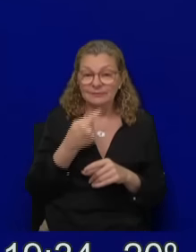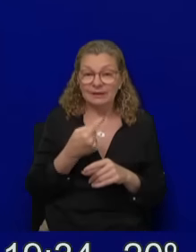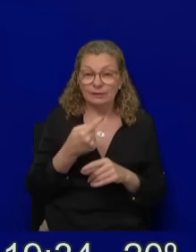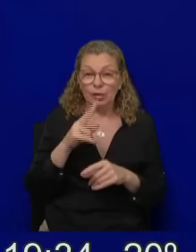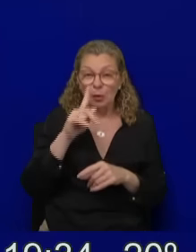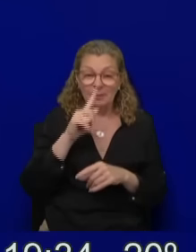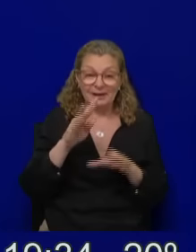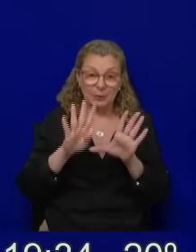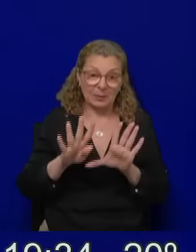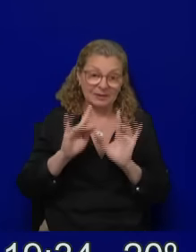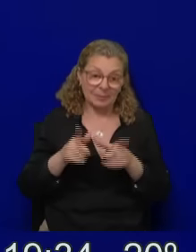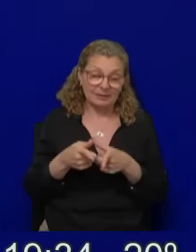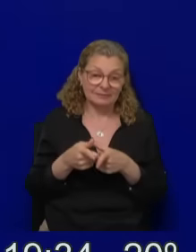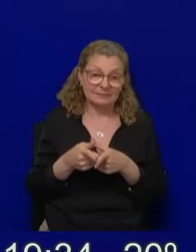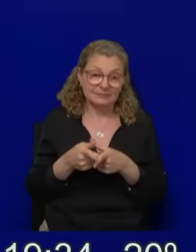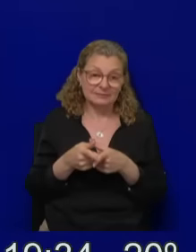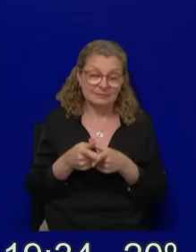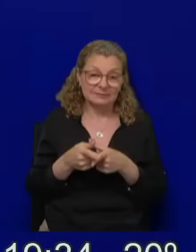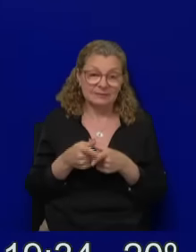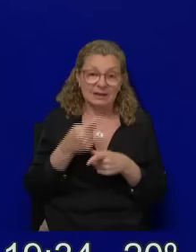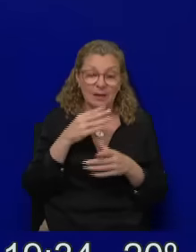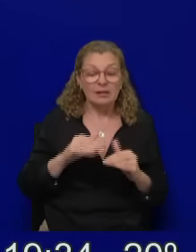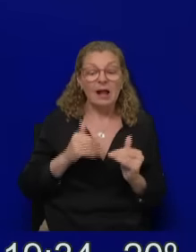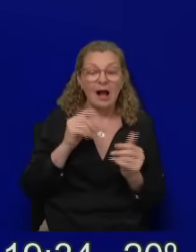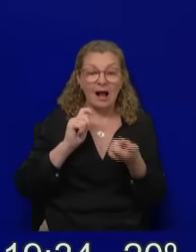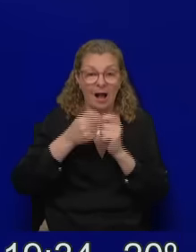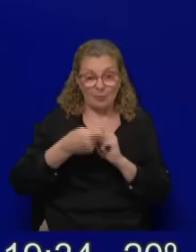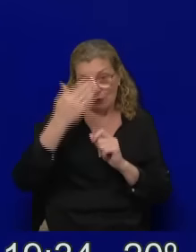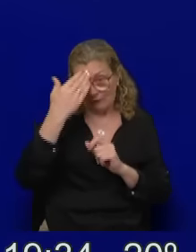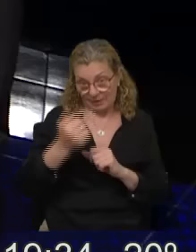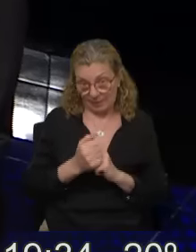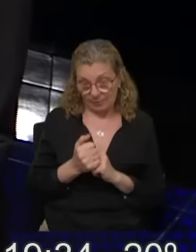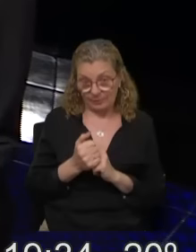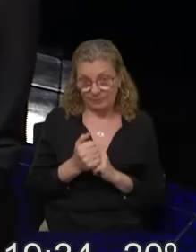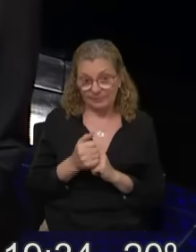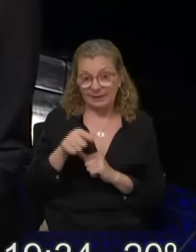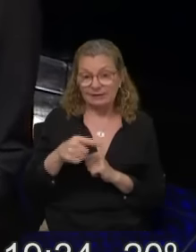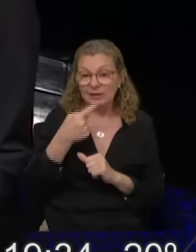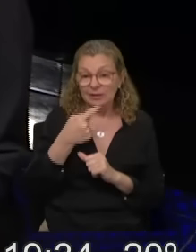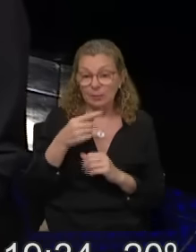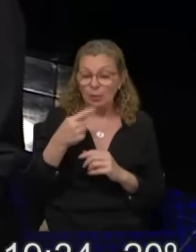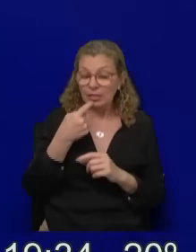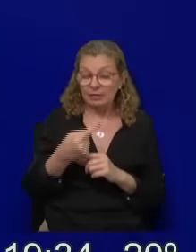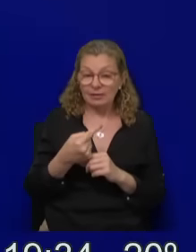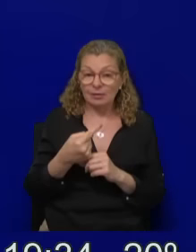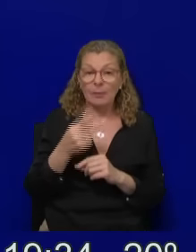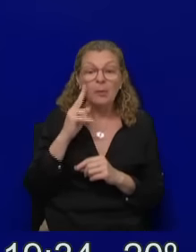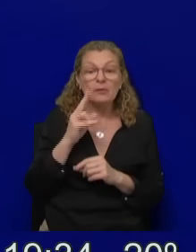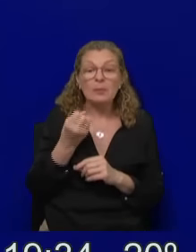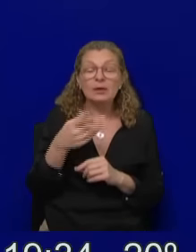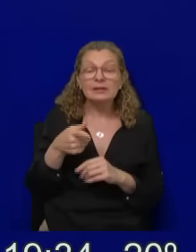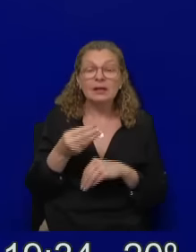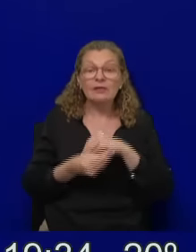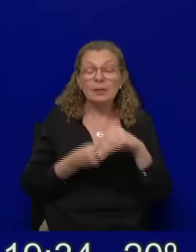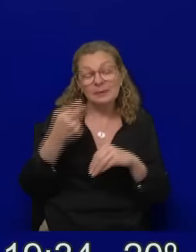en el 2009, él dio el paso hacia el Frente Amplio. Ahora, Josema, en virtud de esto que fuimos dando, vamos a ver, porque estas